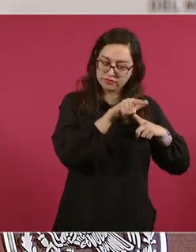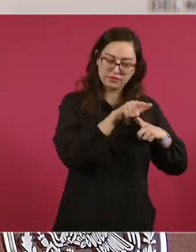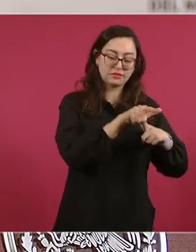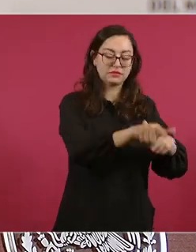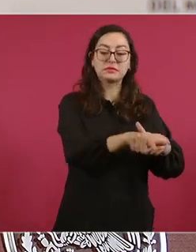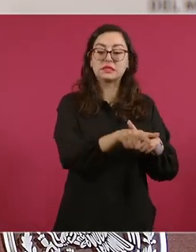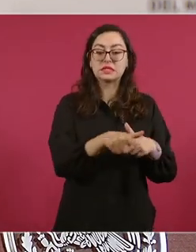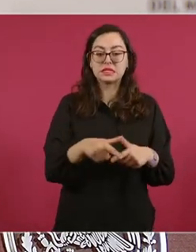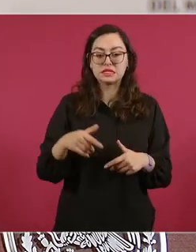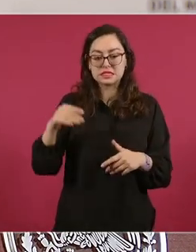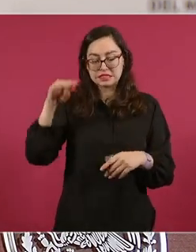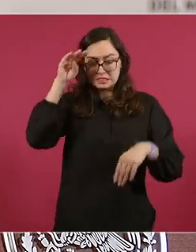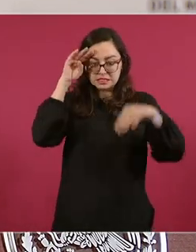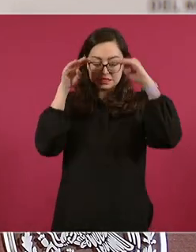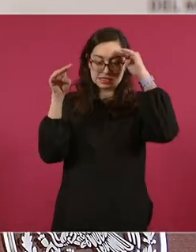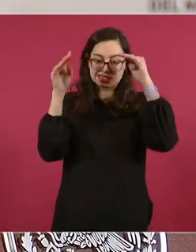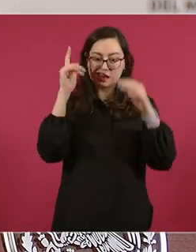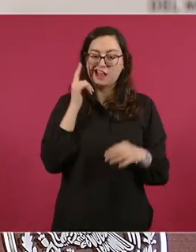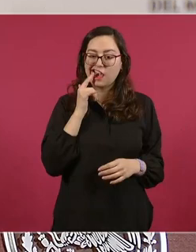buscando